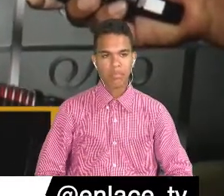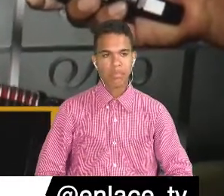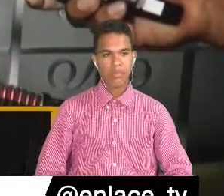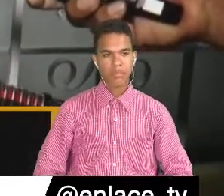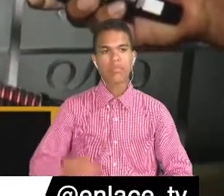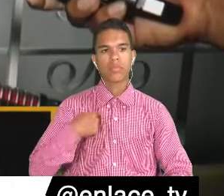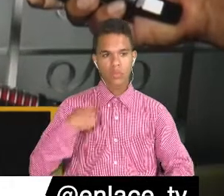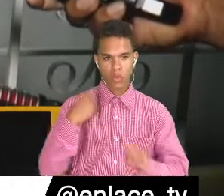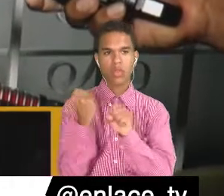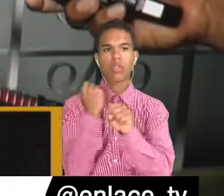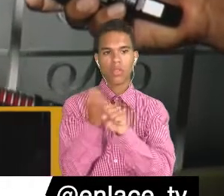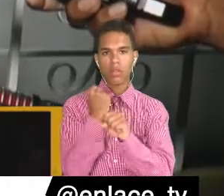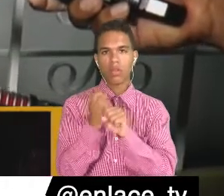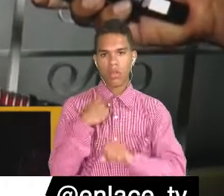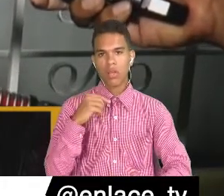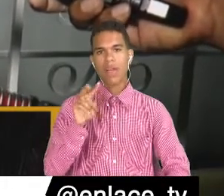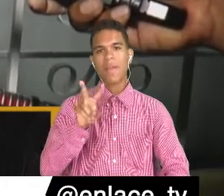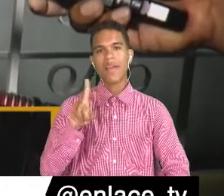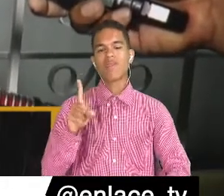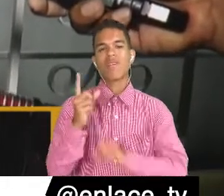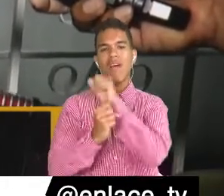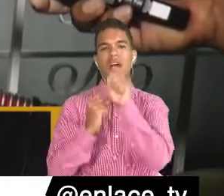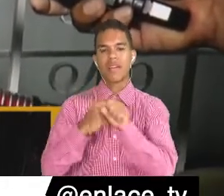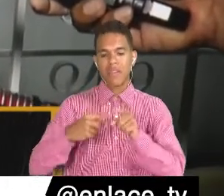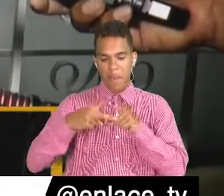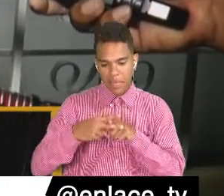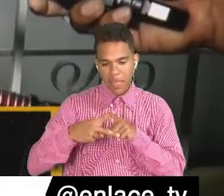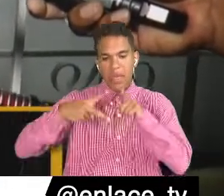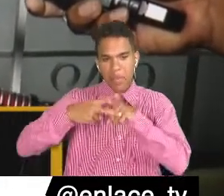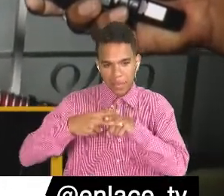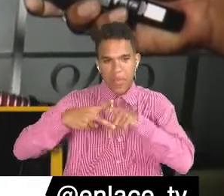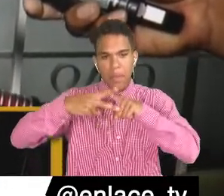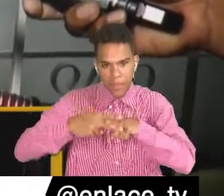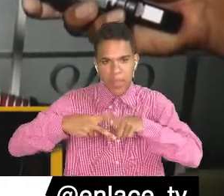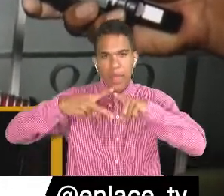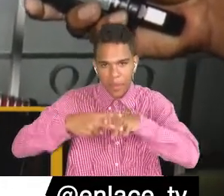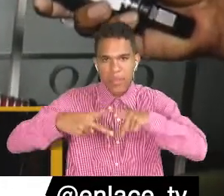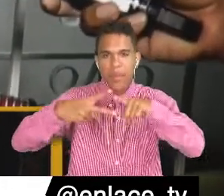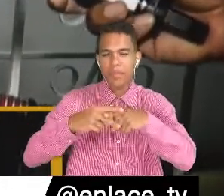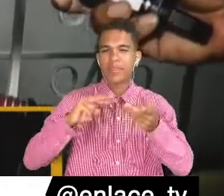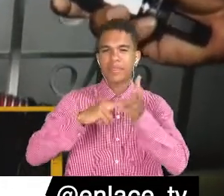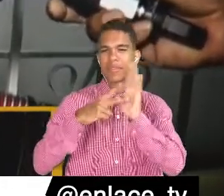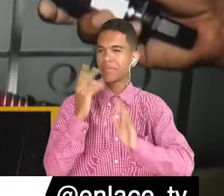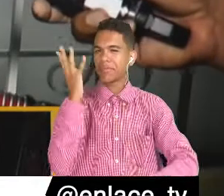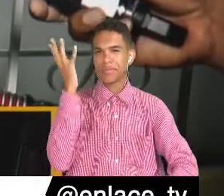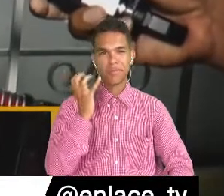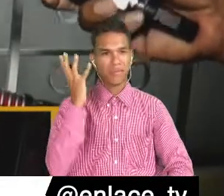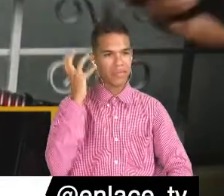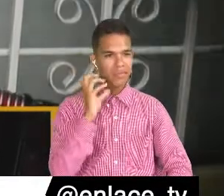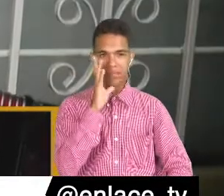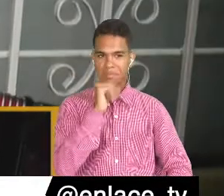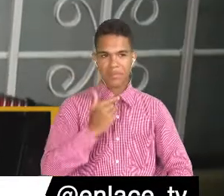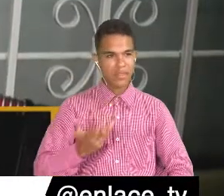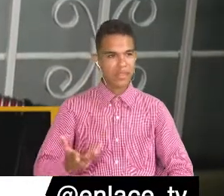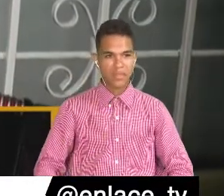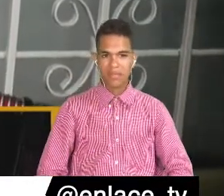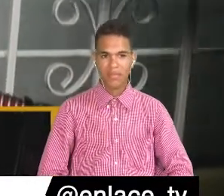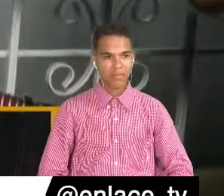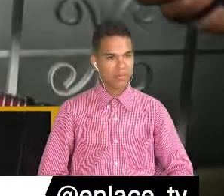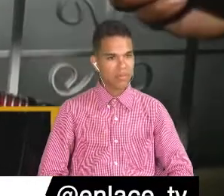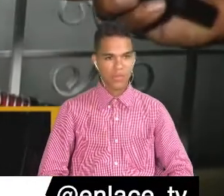21 años con fecha interrumpida. Entonces, no, nada. Estamos en esa vuelta. Y no, ¿no lo ha pensionado